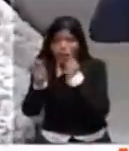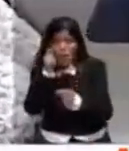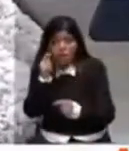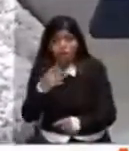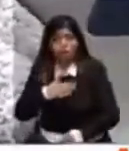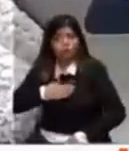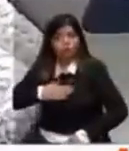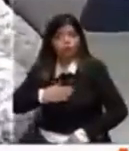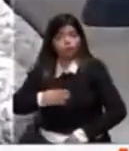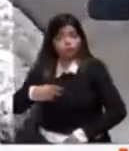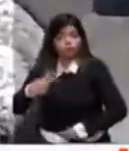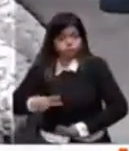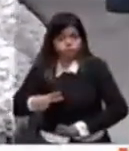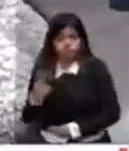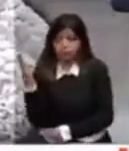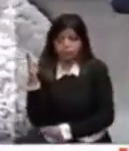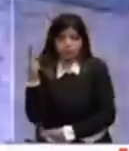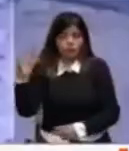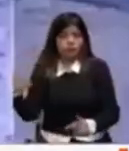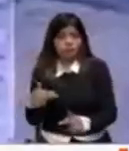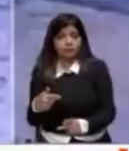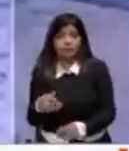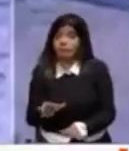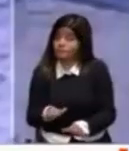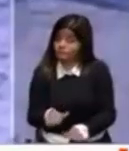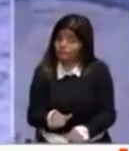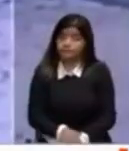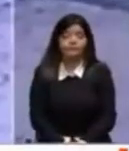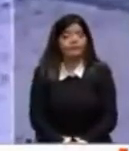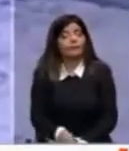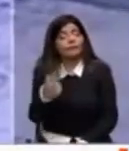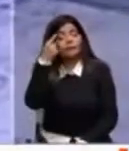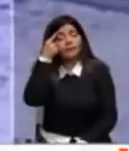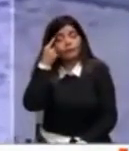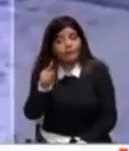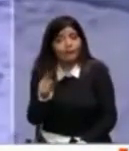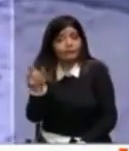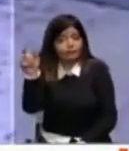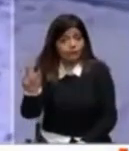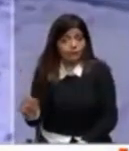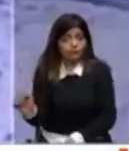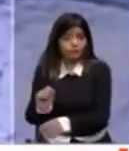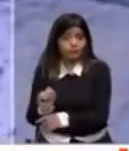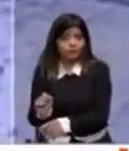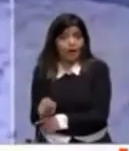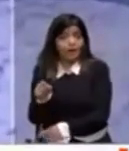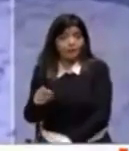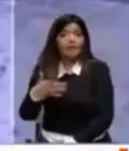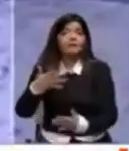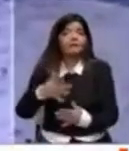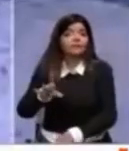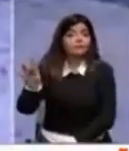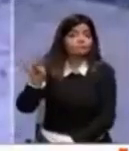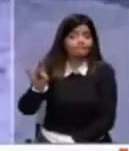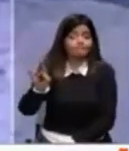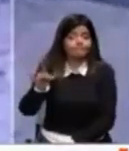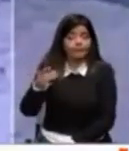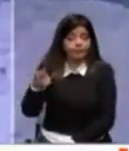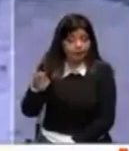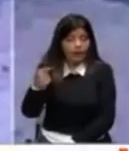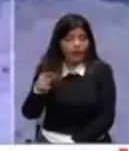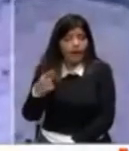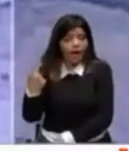o inminente que está a punto de suceder. Sin embargo, el conductor, que está completamente identificado y que en su historial